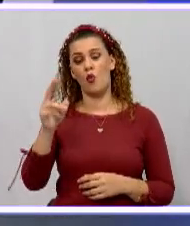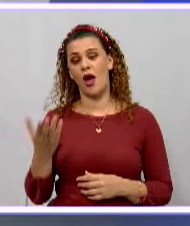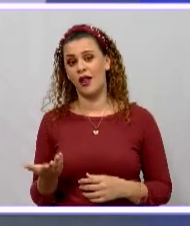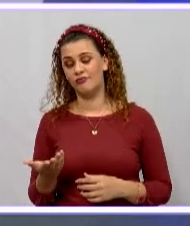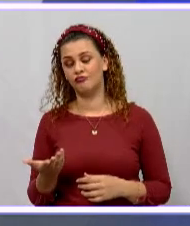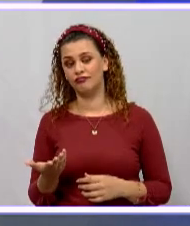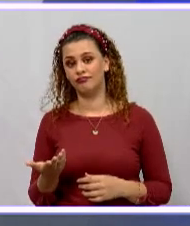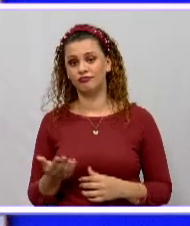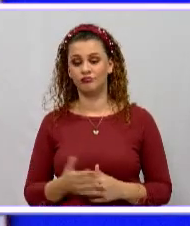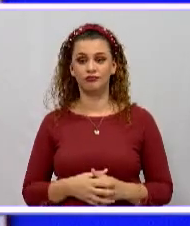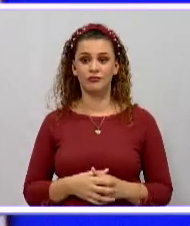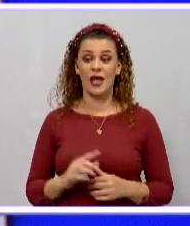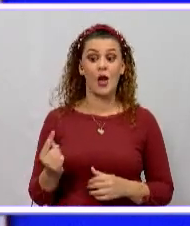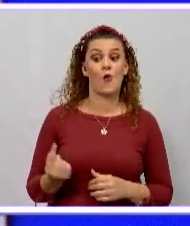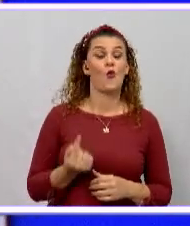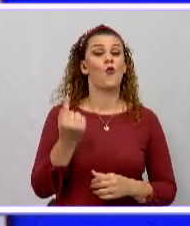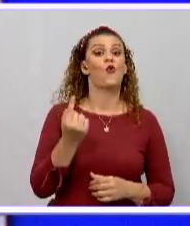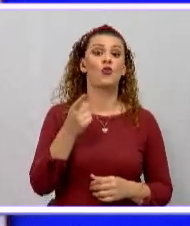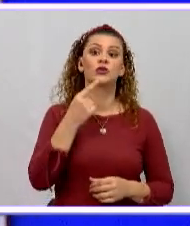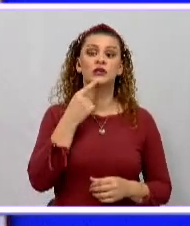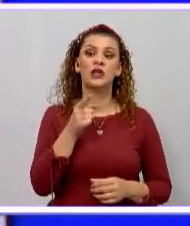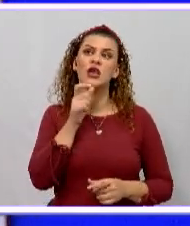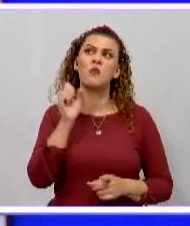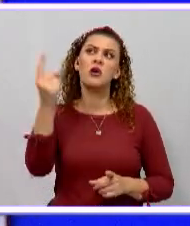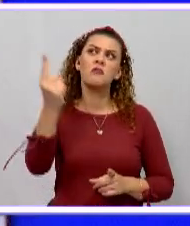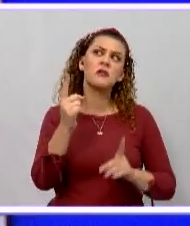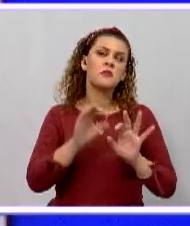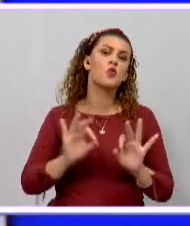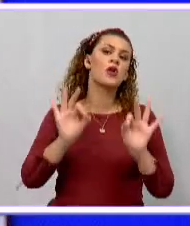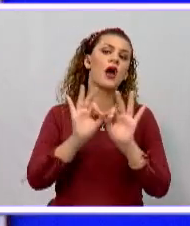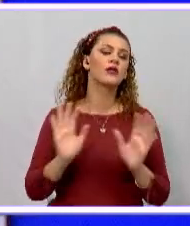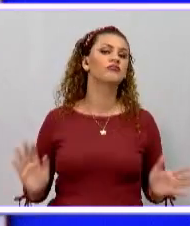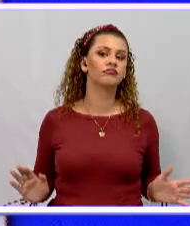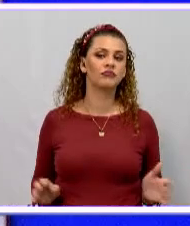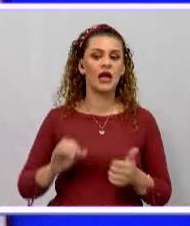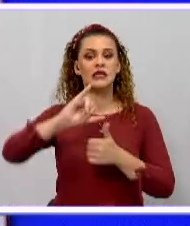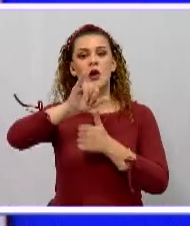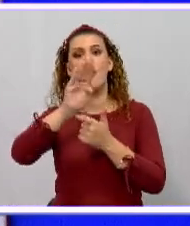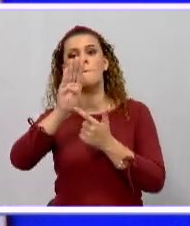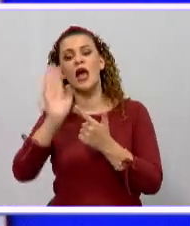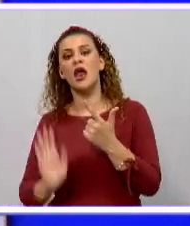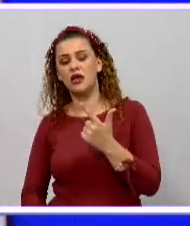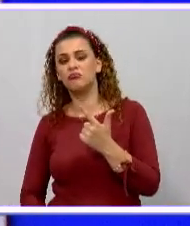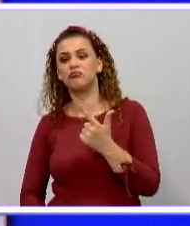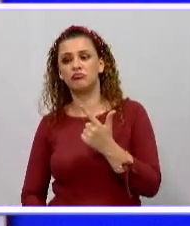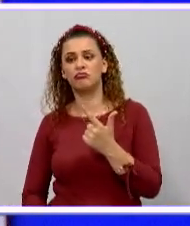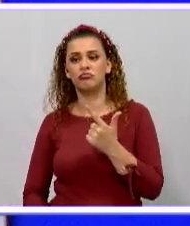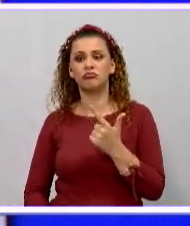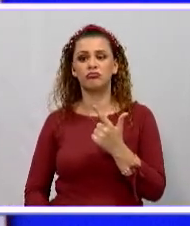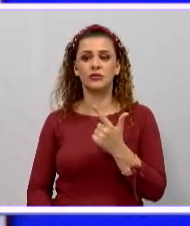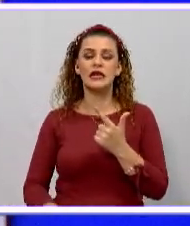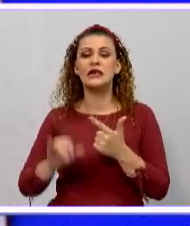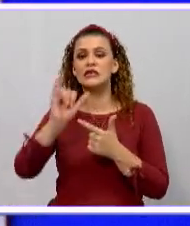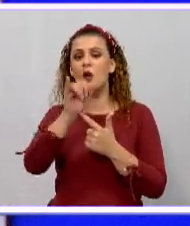bueno sí y es el único usted dice Bueno aquí puede venir algo importante y son que está bueno Viene saliendo